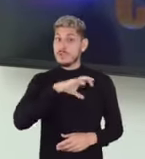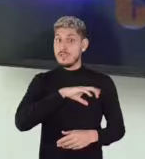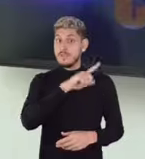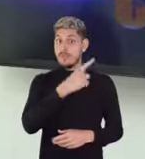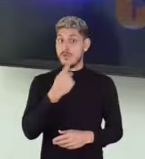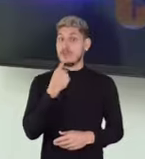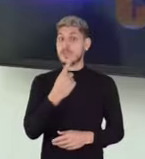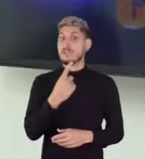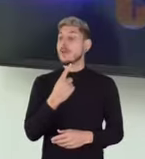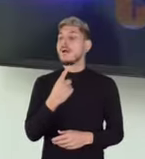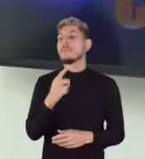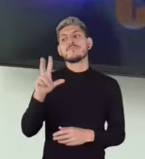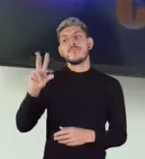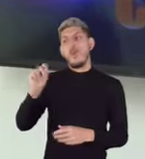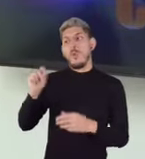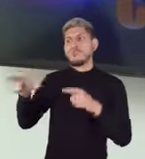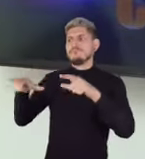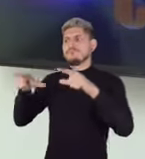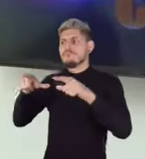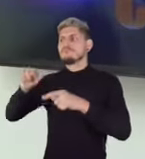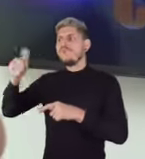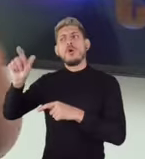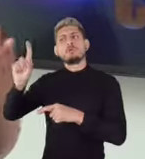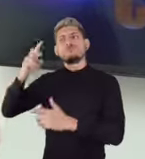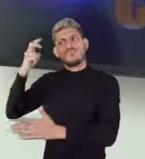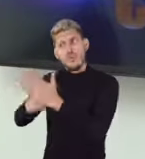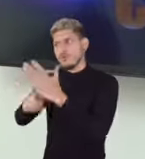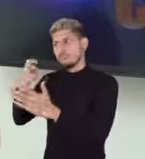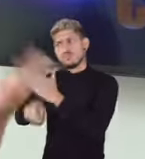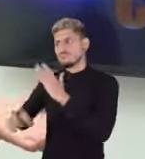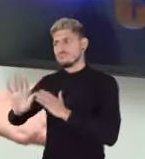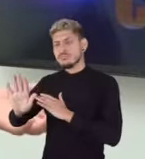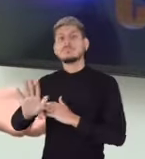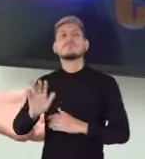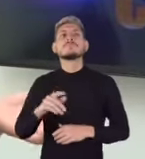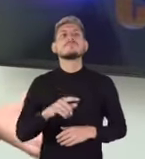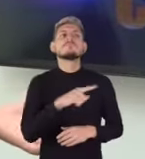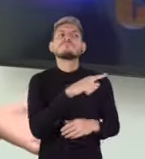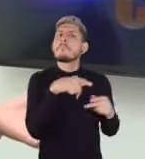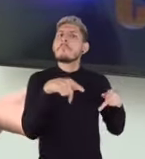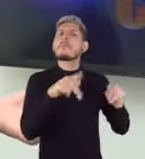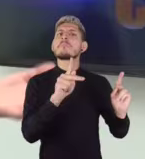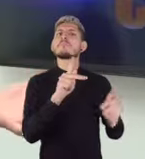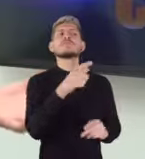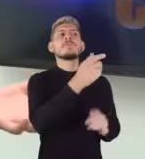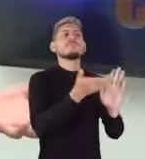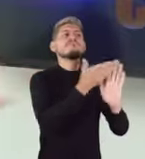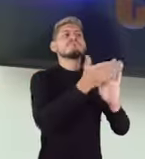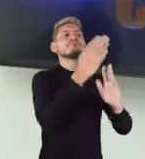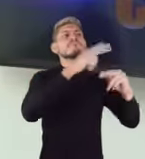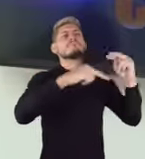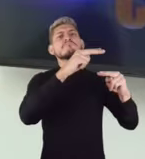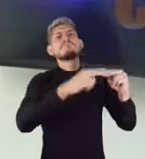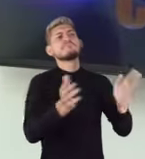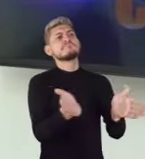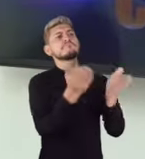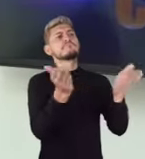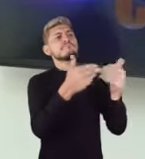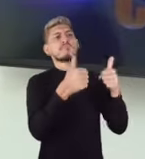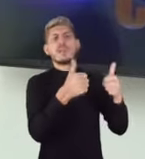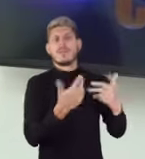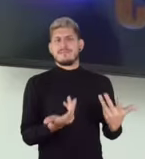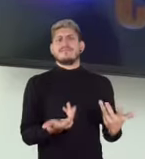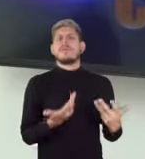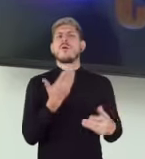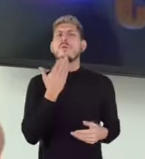no nos quieren expropiar, nos quieren sancionar, y frente a nosotros están permitiendo más construcciones. Entonces, ¿de qué hablamos? ¿Cómo podemos pedir